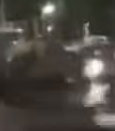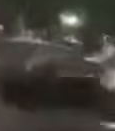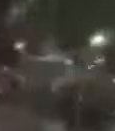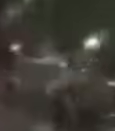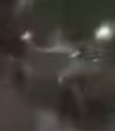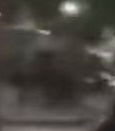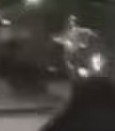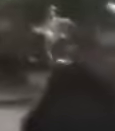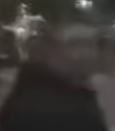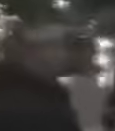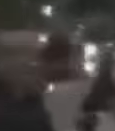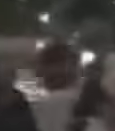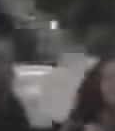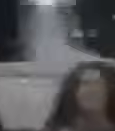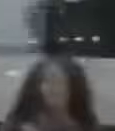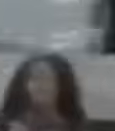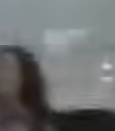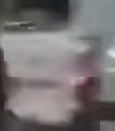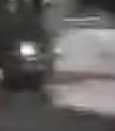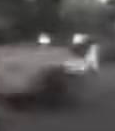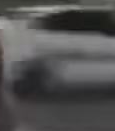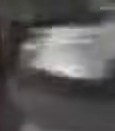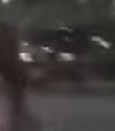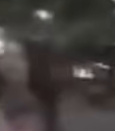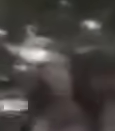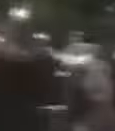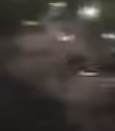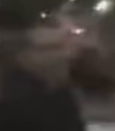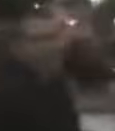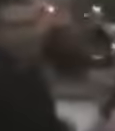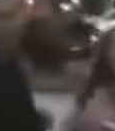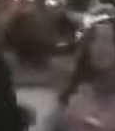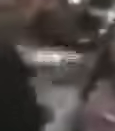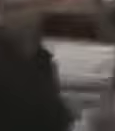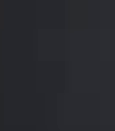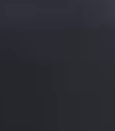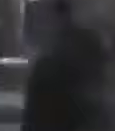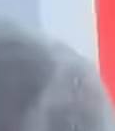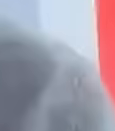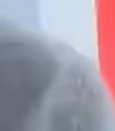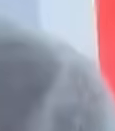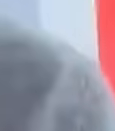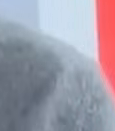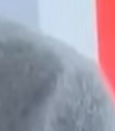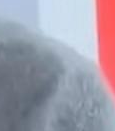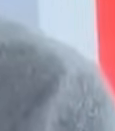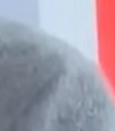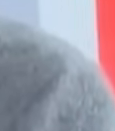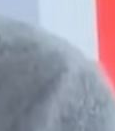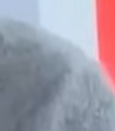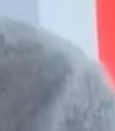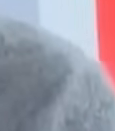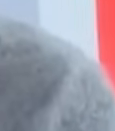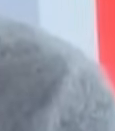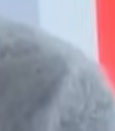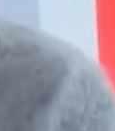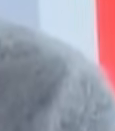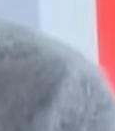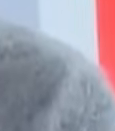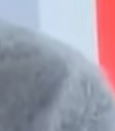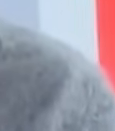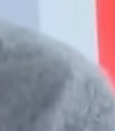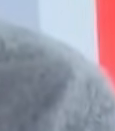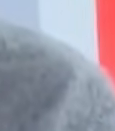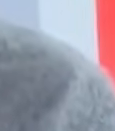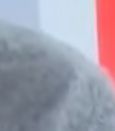silla de Milei. Bueno, y aparte, mira, cuando vos ves las encuestas sobre la dolarización, por ejemplo, nunca superan el